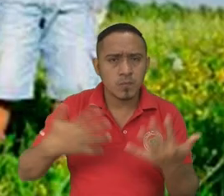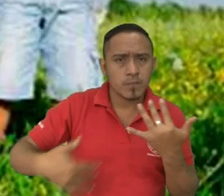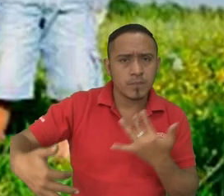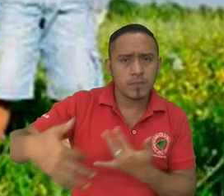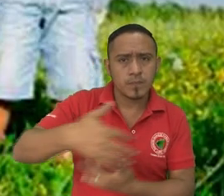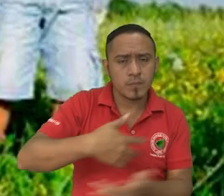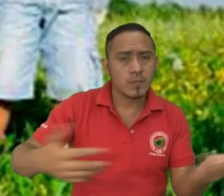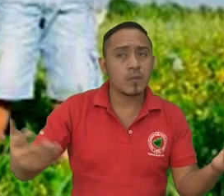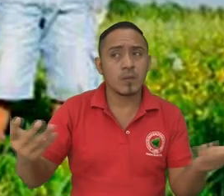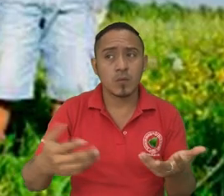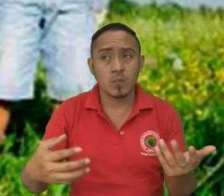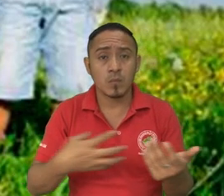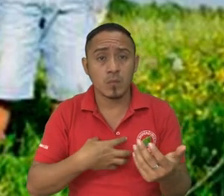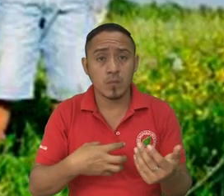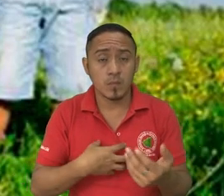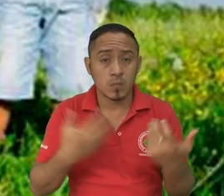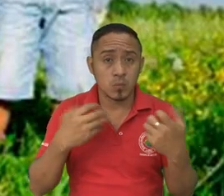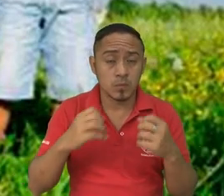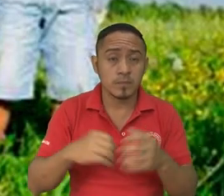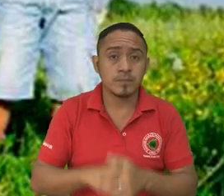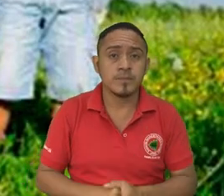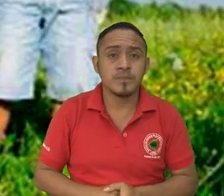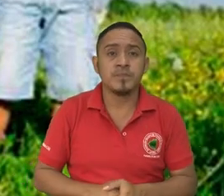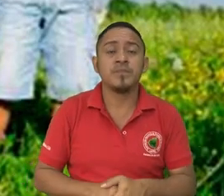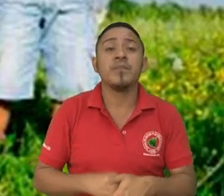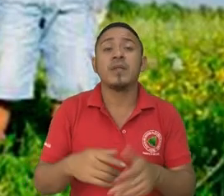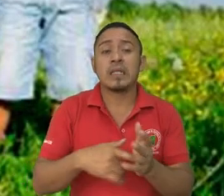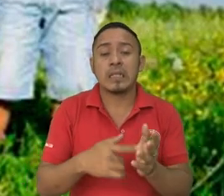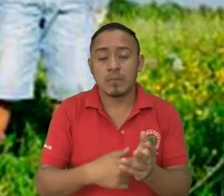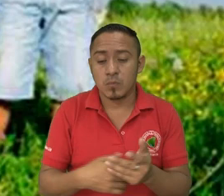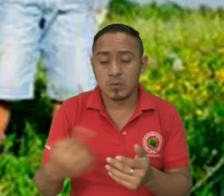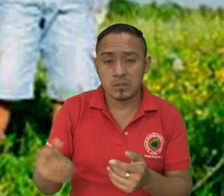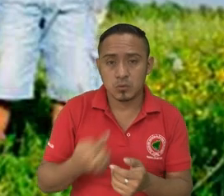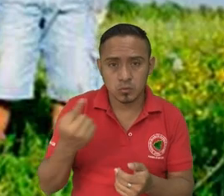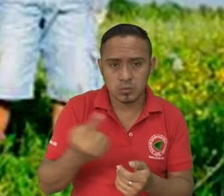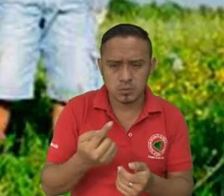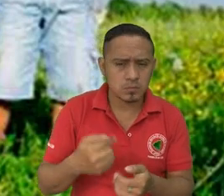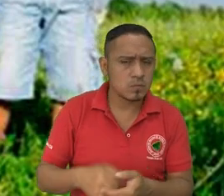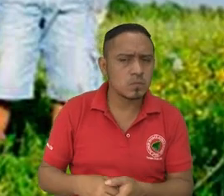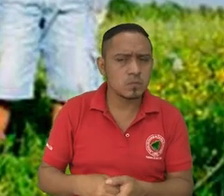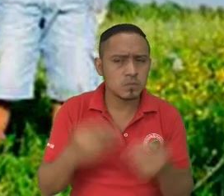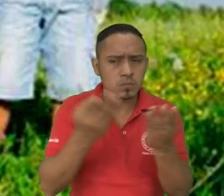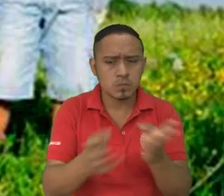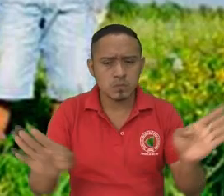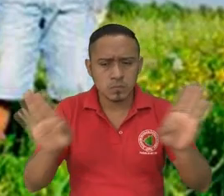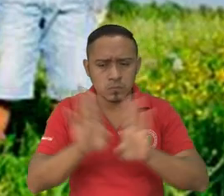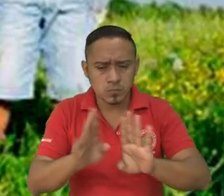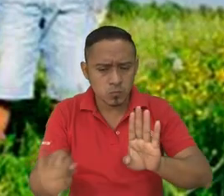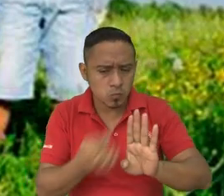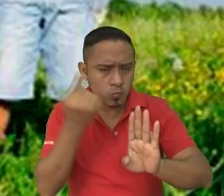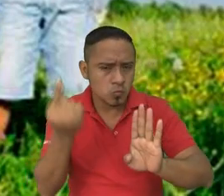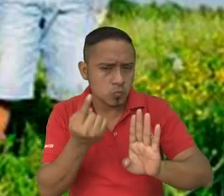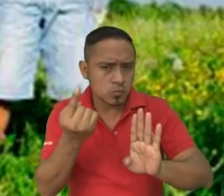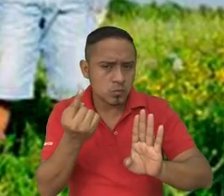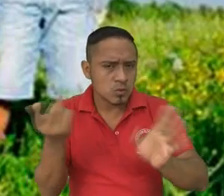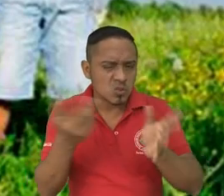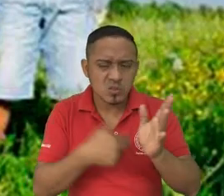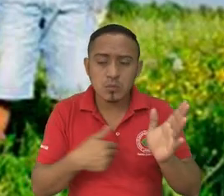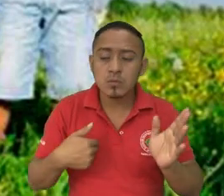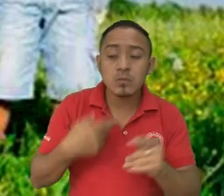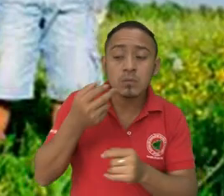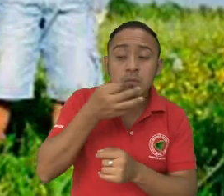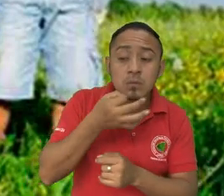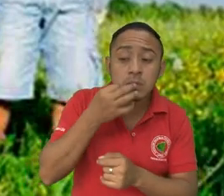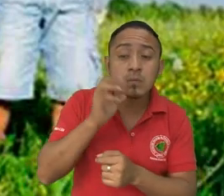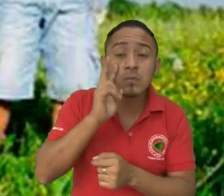cómo se comporta. Cuando se encierra, estar pendiente de él, qué es lo que hace. Sobre la protección de